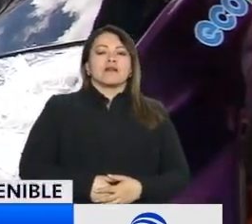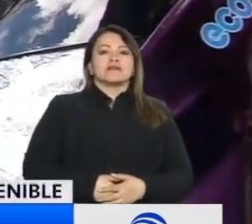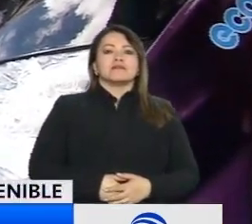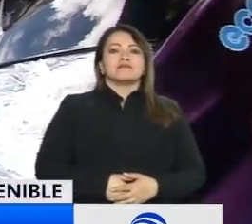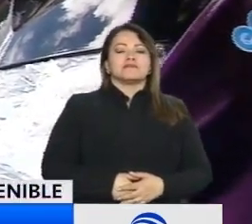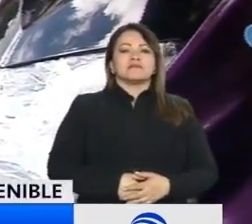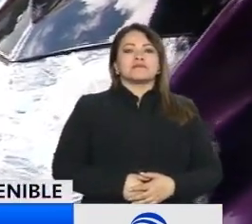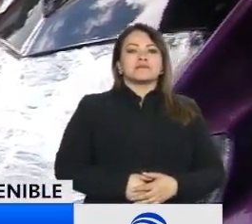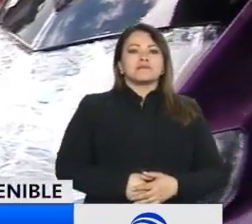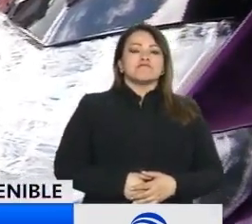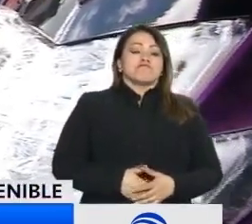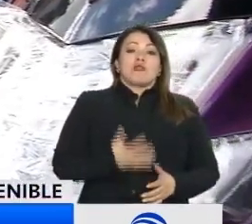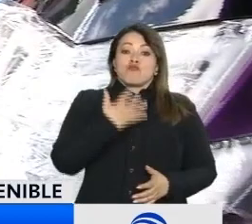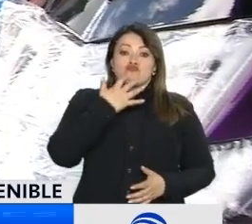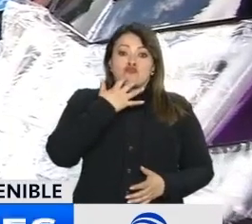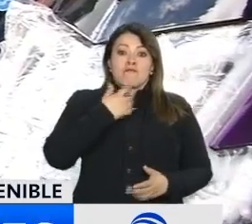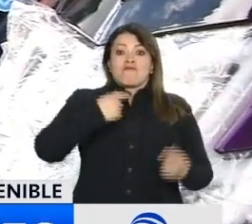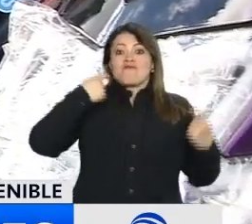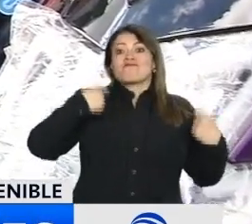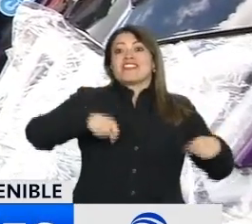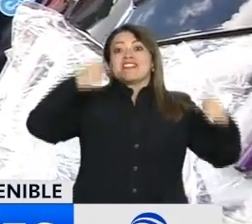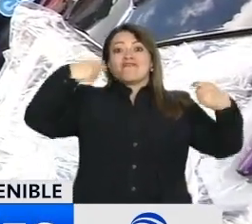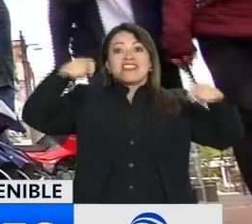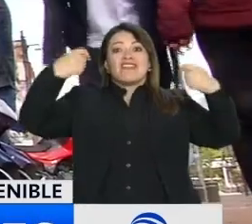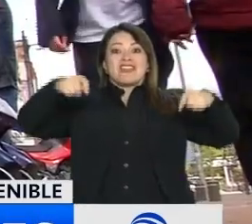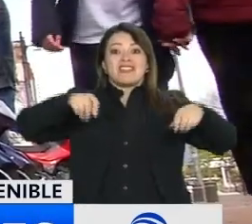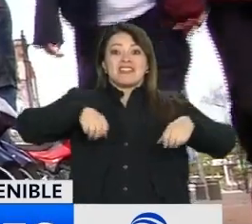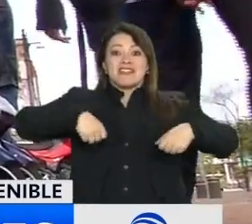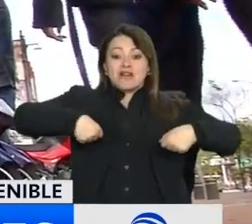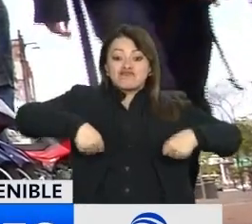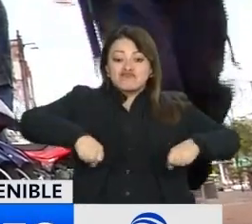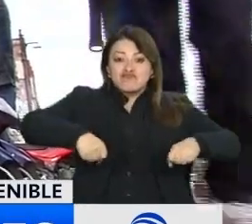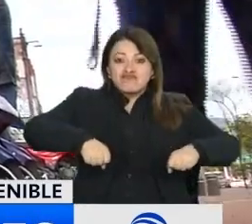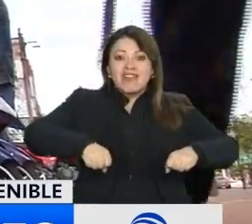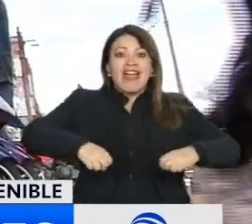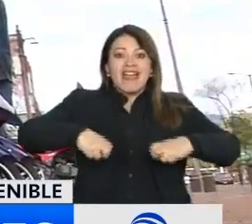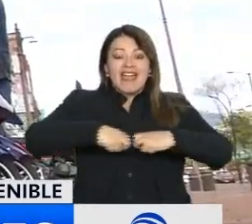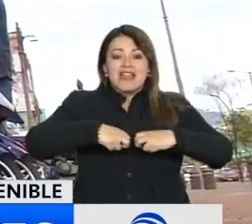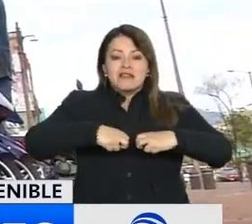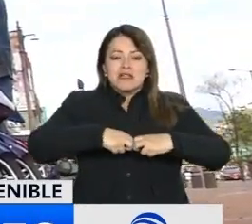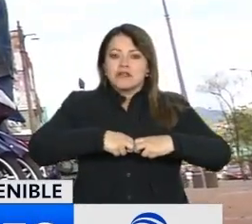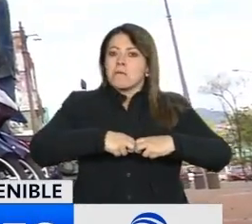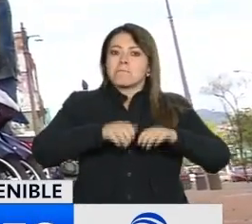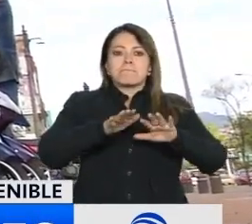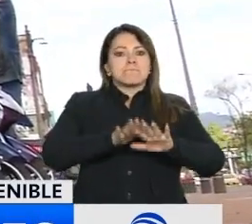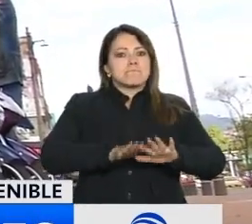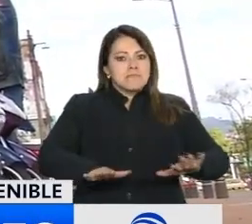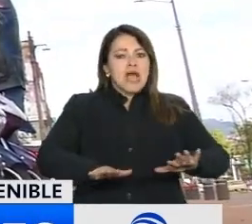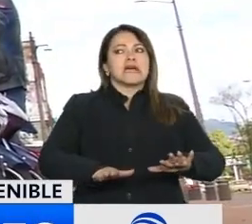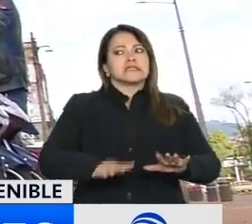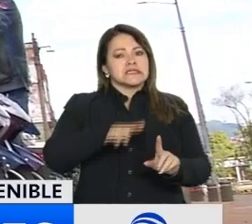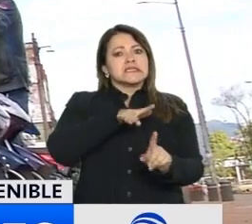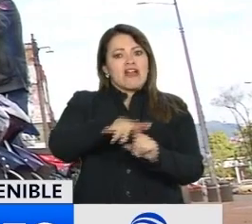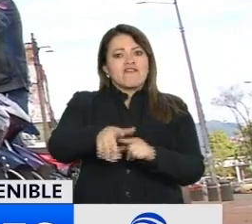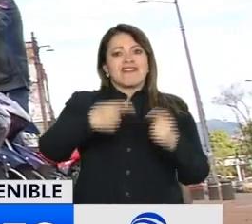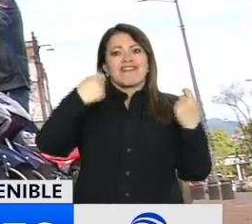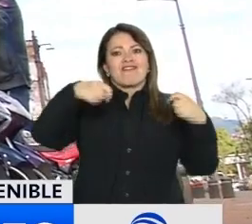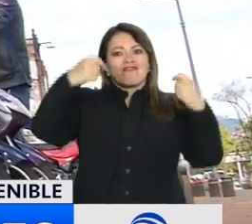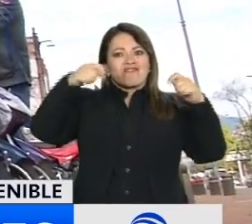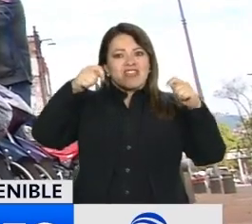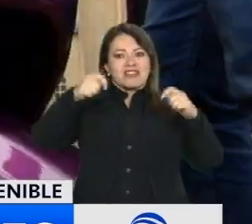Disminución en las ventas y preocupación por la movilización de personas de la tercera edad y niños son algunas de las problemáticas que los